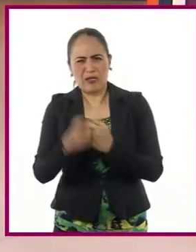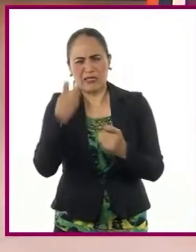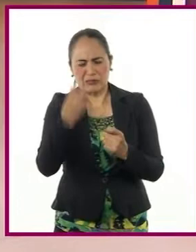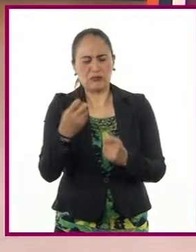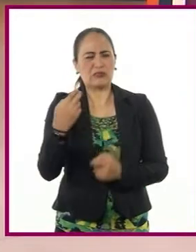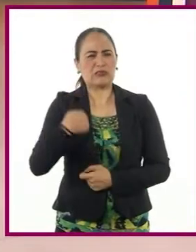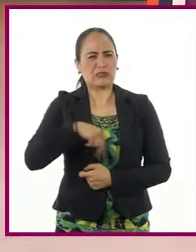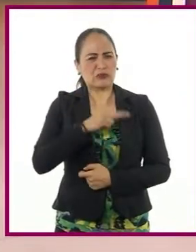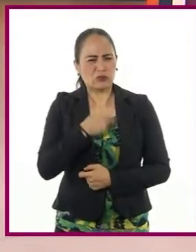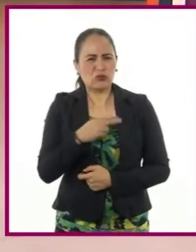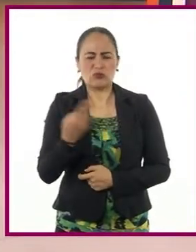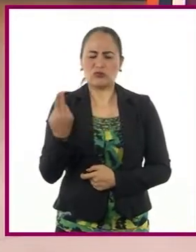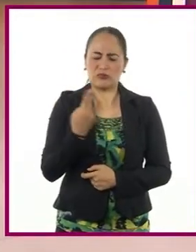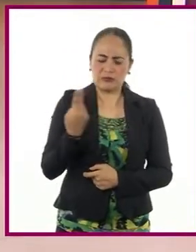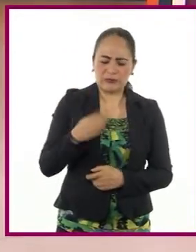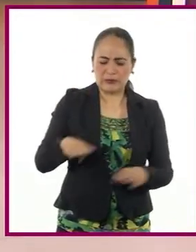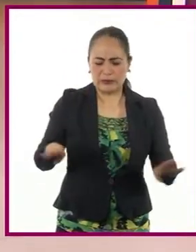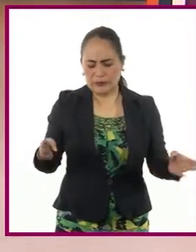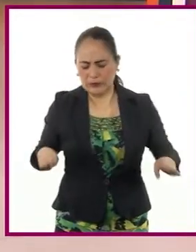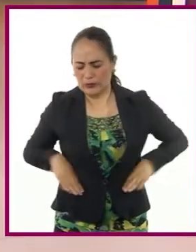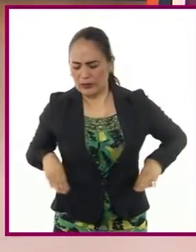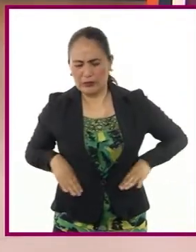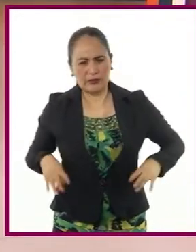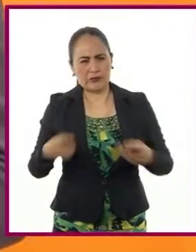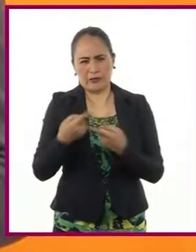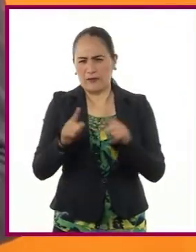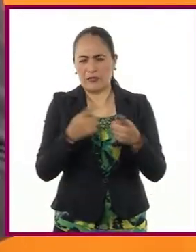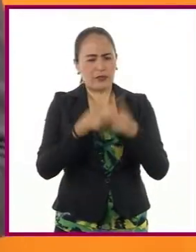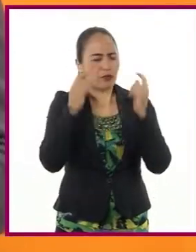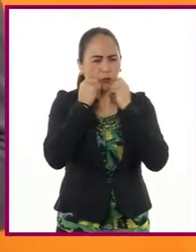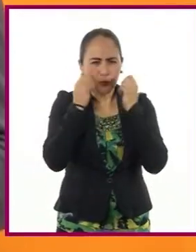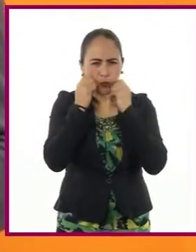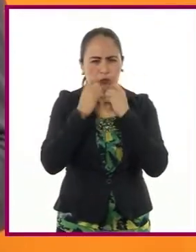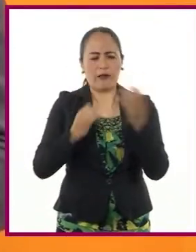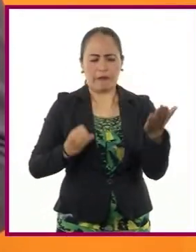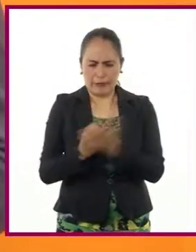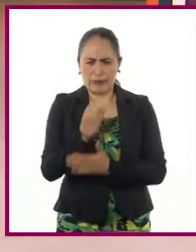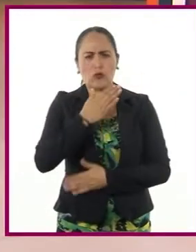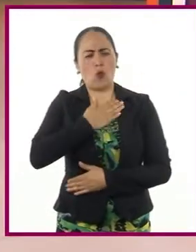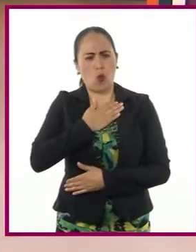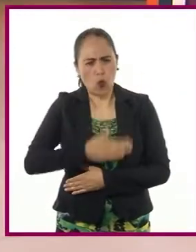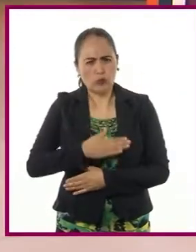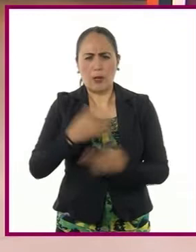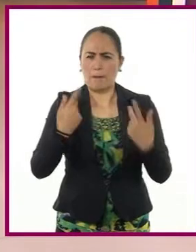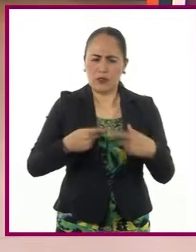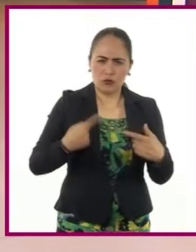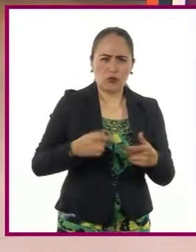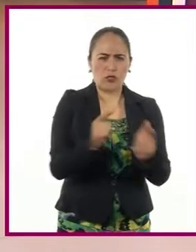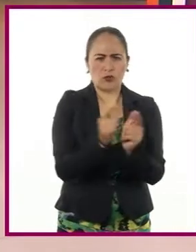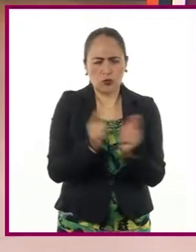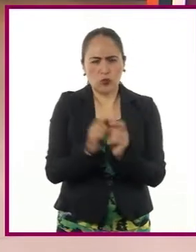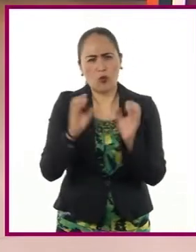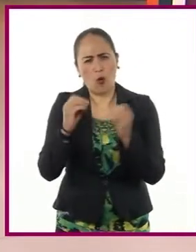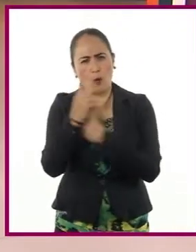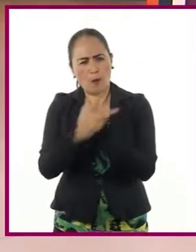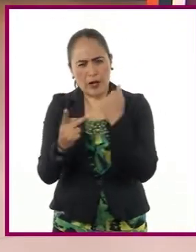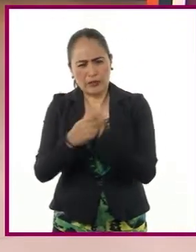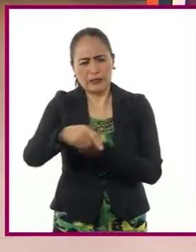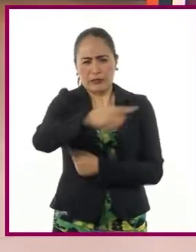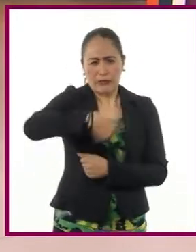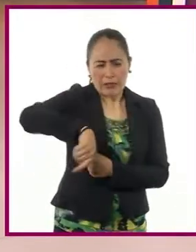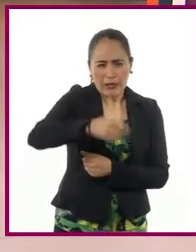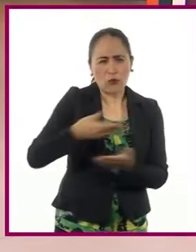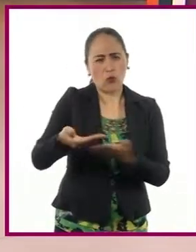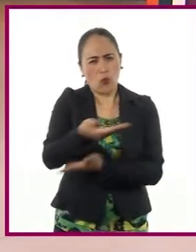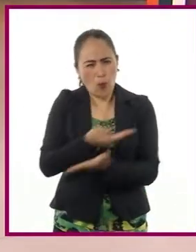diferencias. Así es, debemos encontrar soluciones justas que permitan a personas, grupos o naciones convivir en